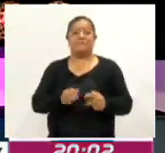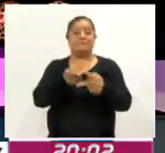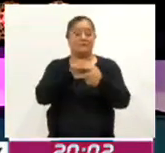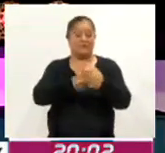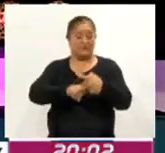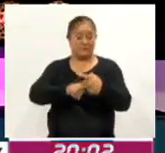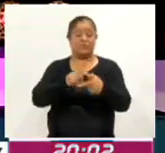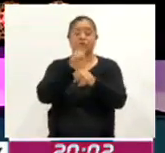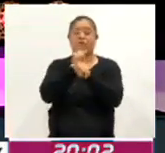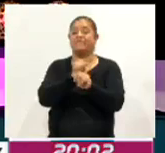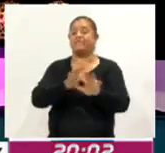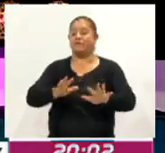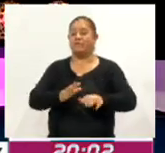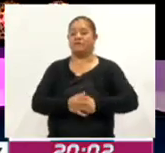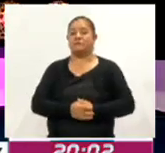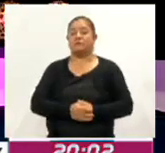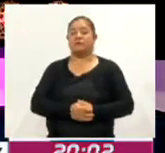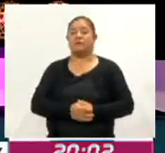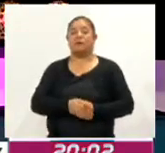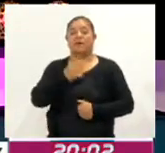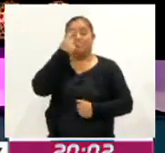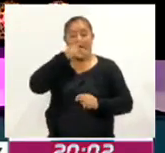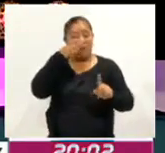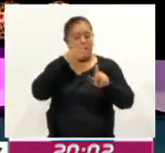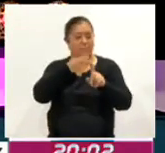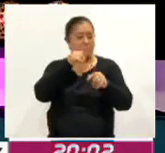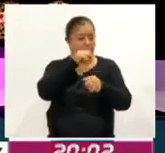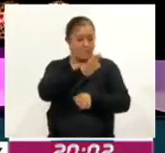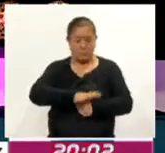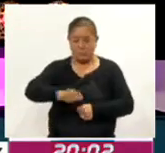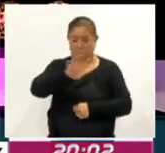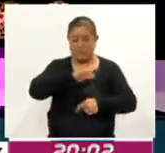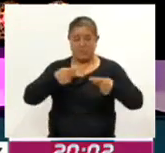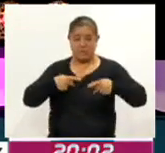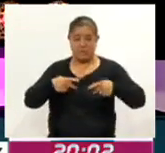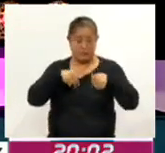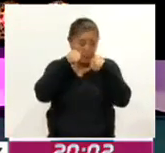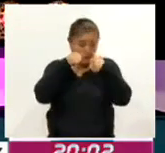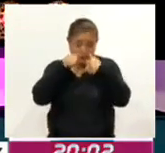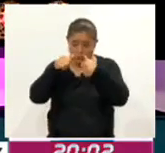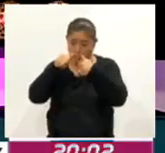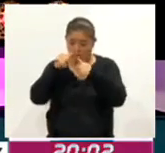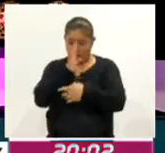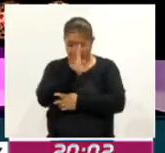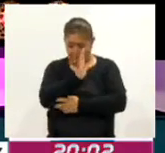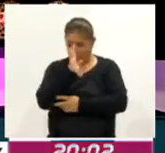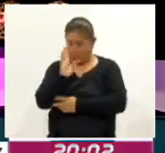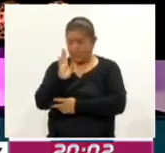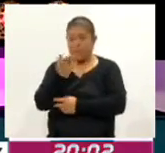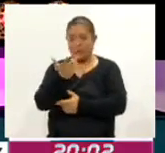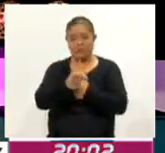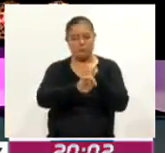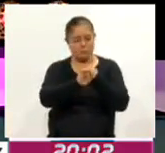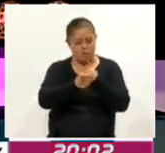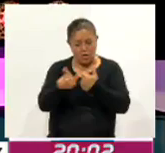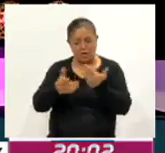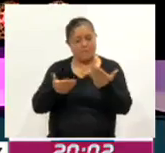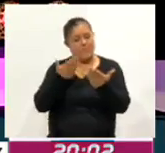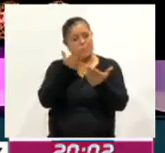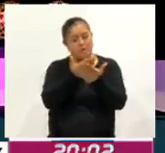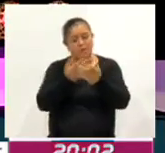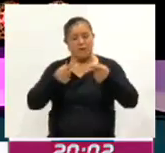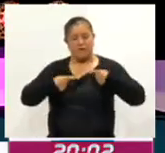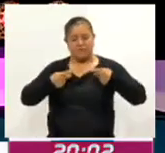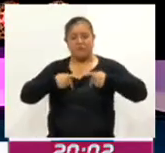la información con la finalidad de escuchar de manera directa las peticiones y las problemáticas que tienen los